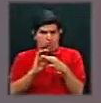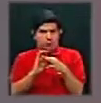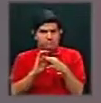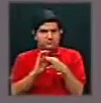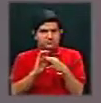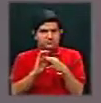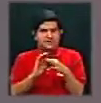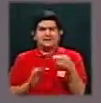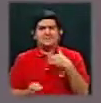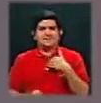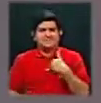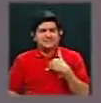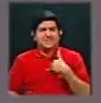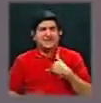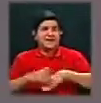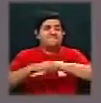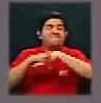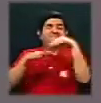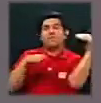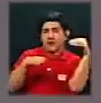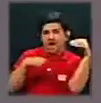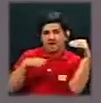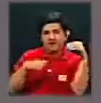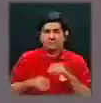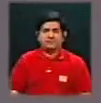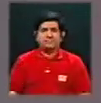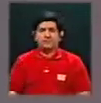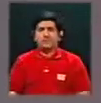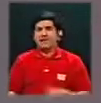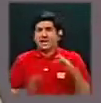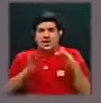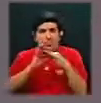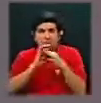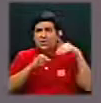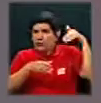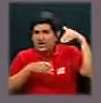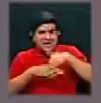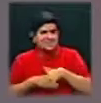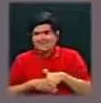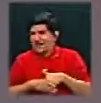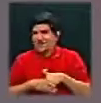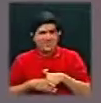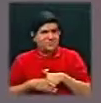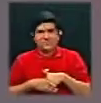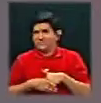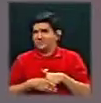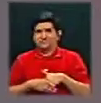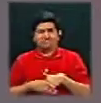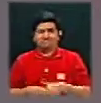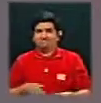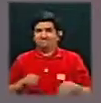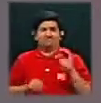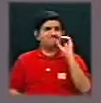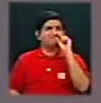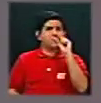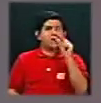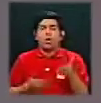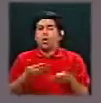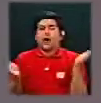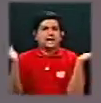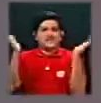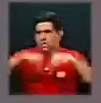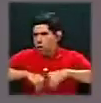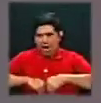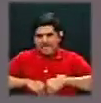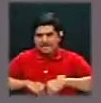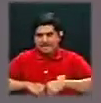están tejidos hacia afuera y cuyos nexos hacia adentro, cuyos vasos comunicantes hacia adentro son mínimos o casi